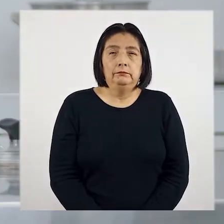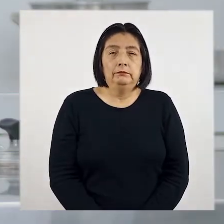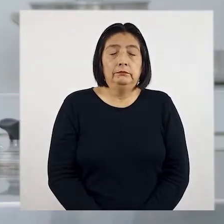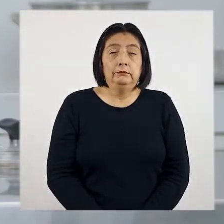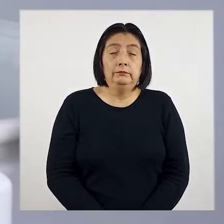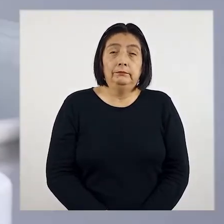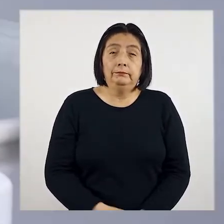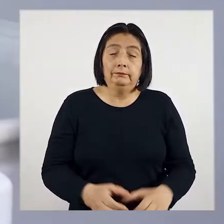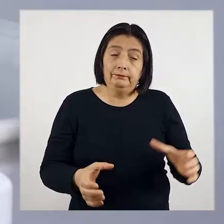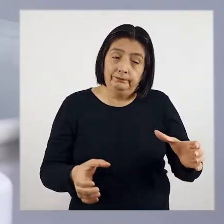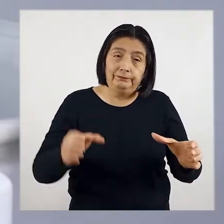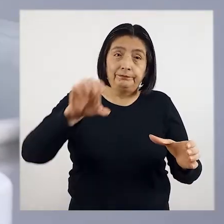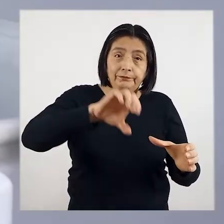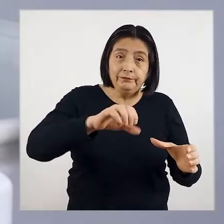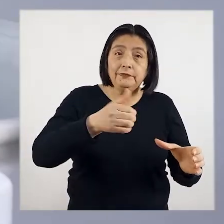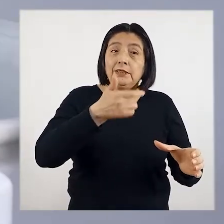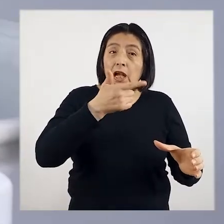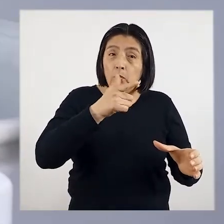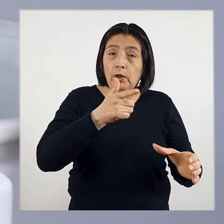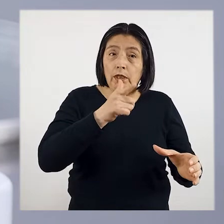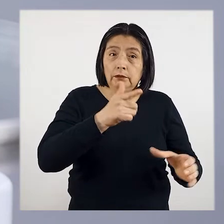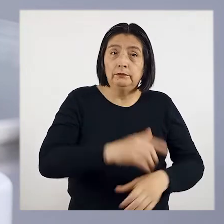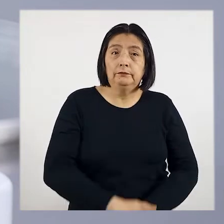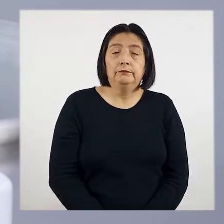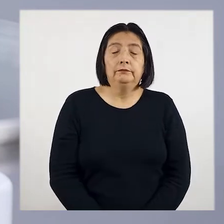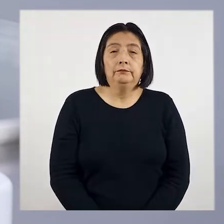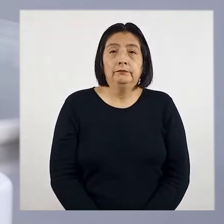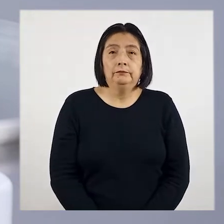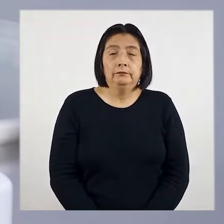Y echaremos agua.